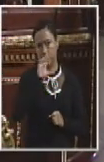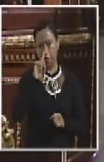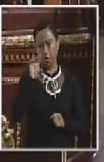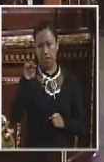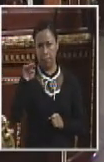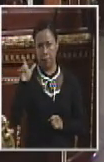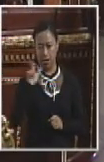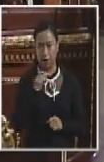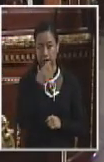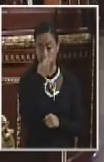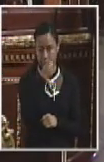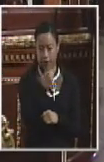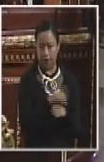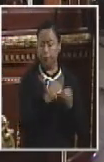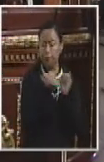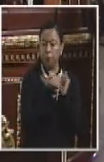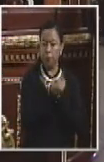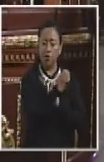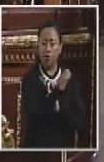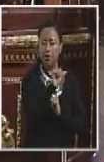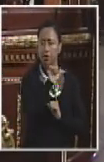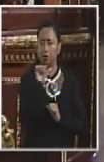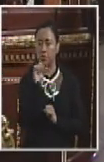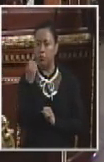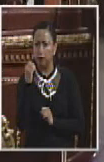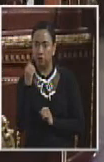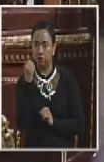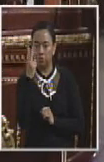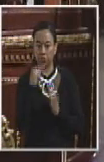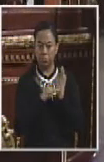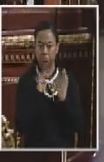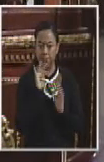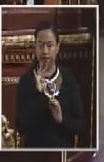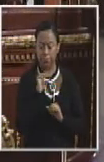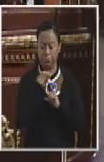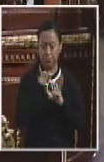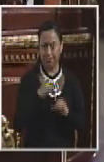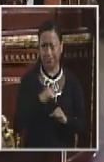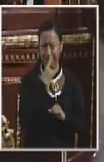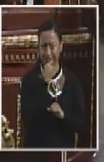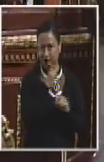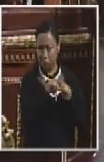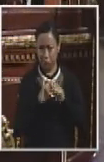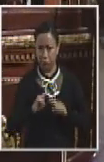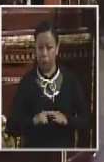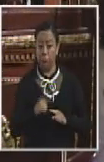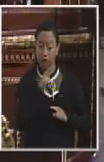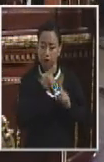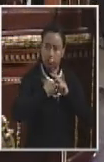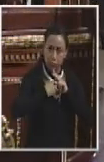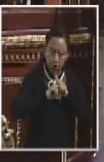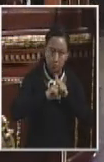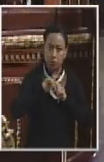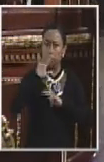forma, entre enero y octubre del 2019, las autoridades capitalinas iniciaron